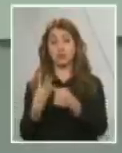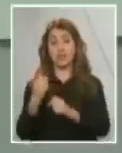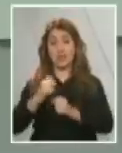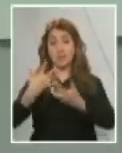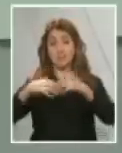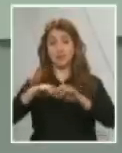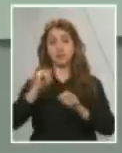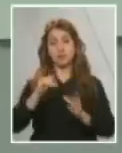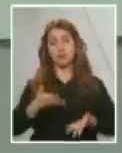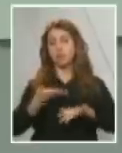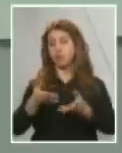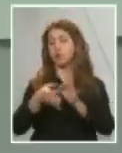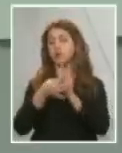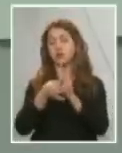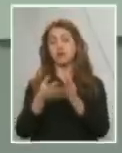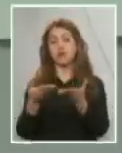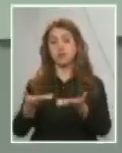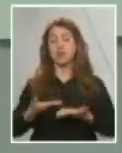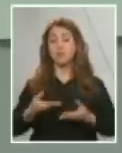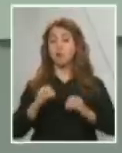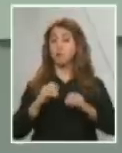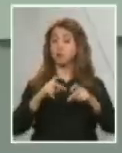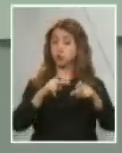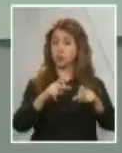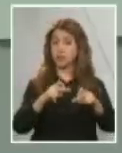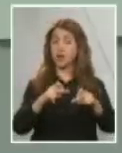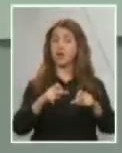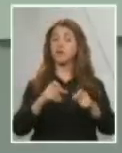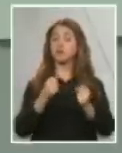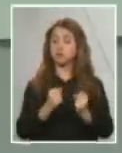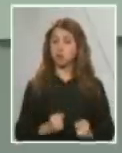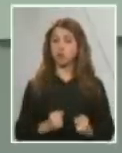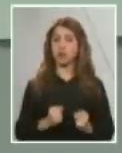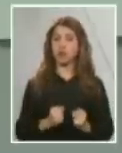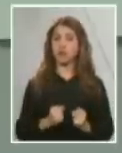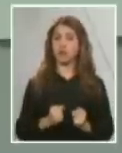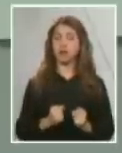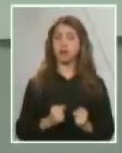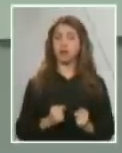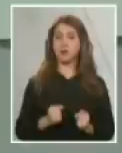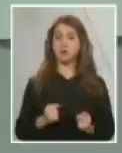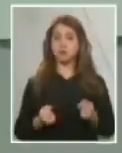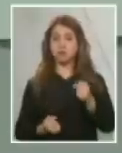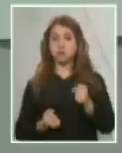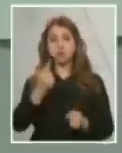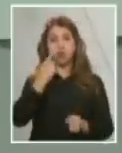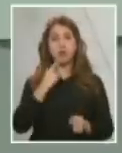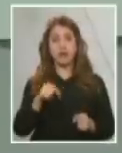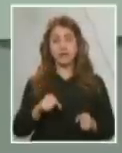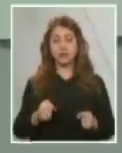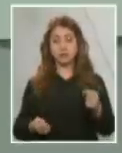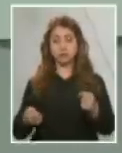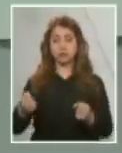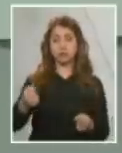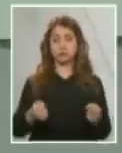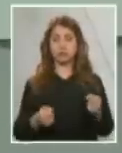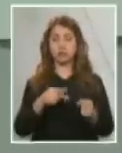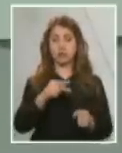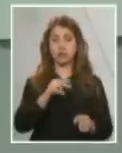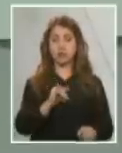siempre les doy las gracias por darme la oportunidad de haber podido probar este producto, este